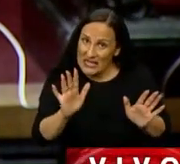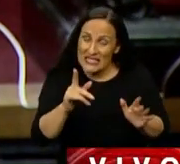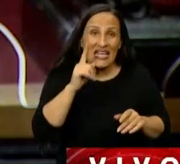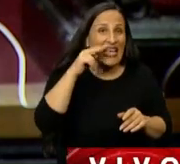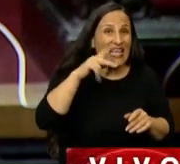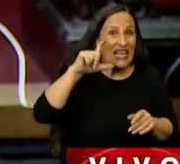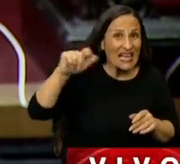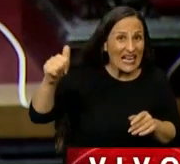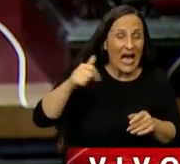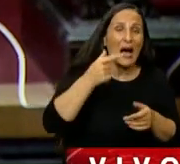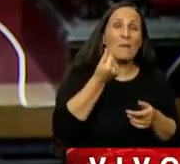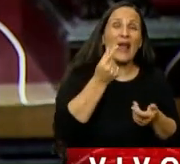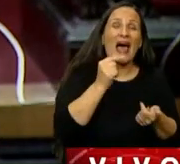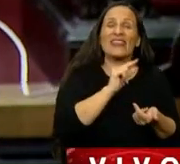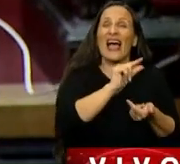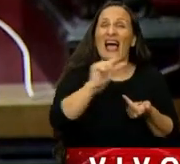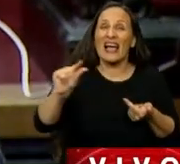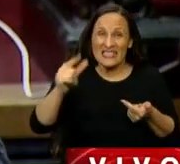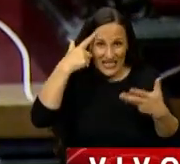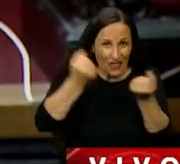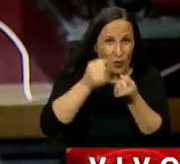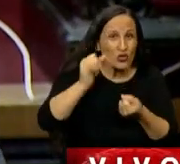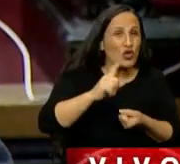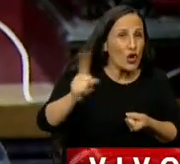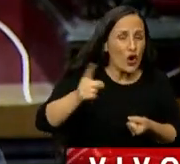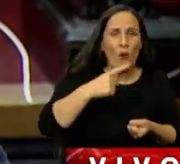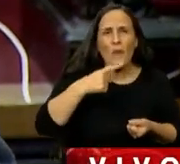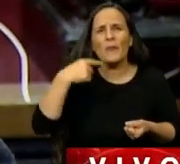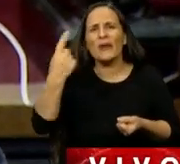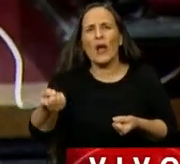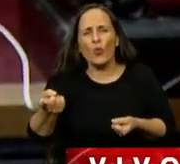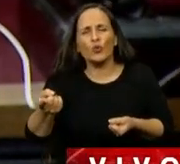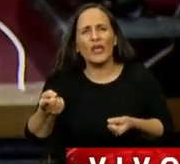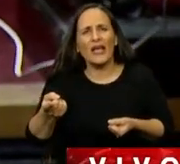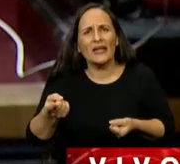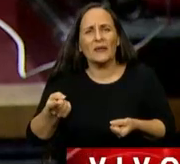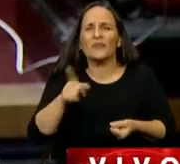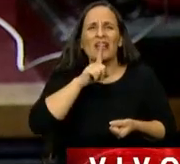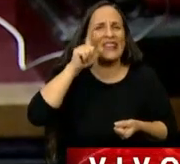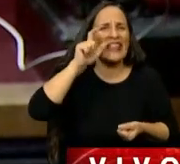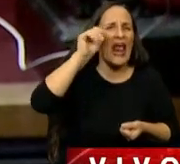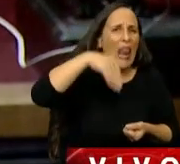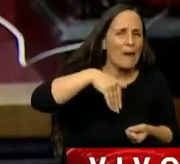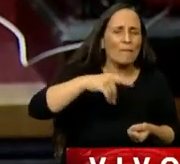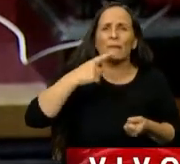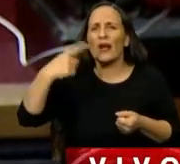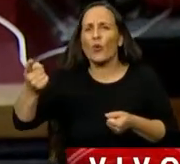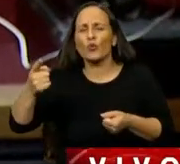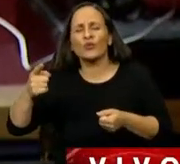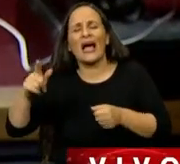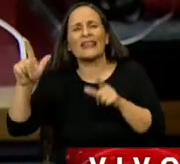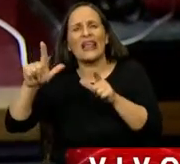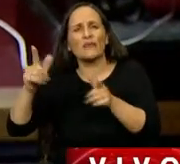del Inca, ustedes que lo quieren sacar de la grieta. Y pregunten en Telam y en la TV pública.